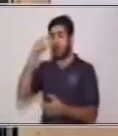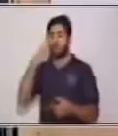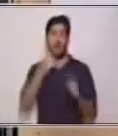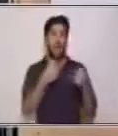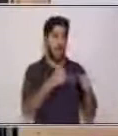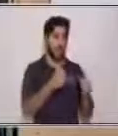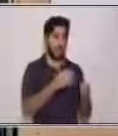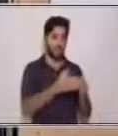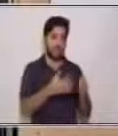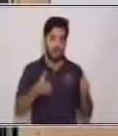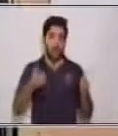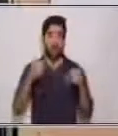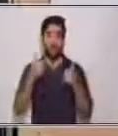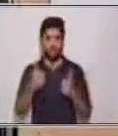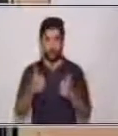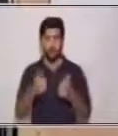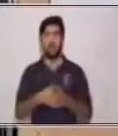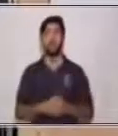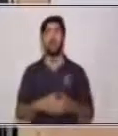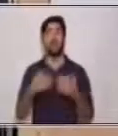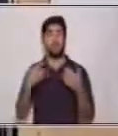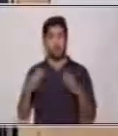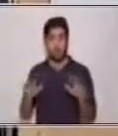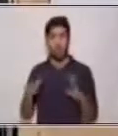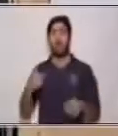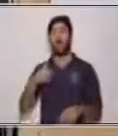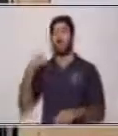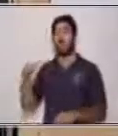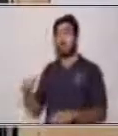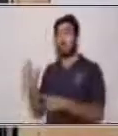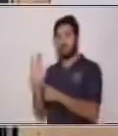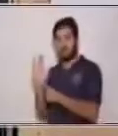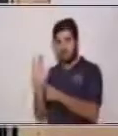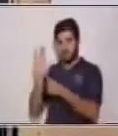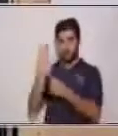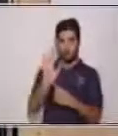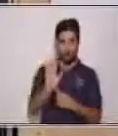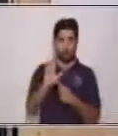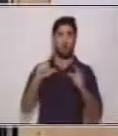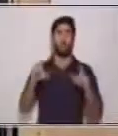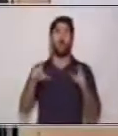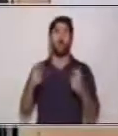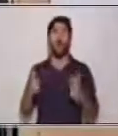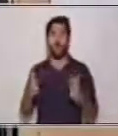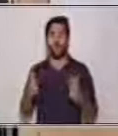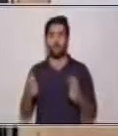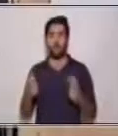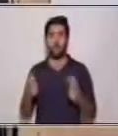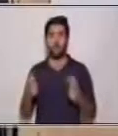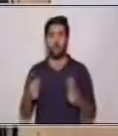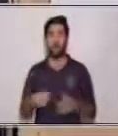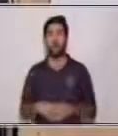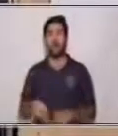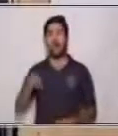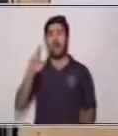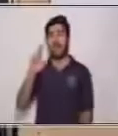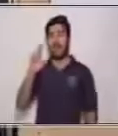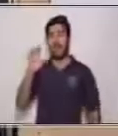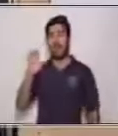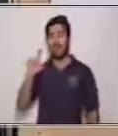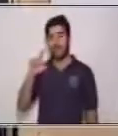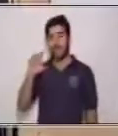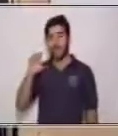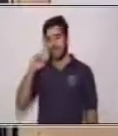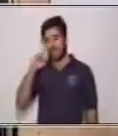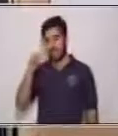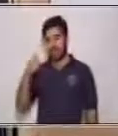esperamos. Ahora bien, te voy a presentar la estructura de la receta, que no es, pues no